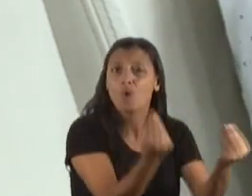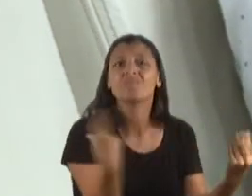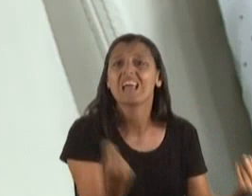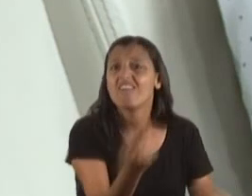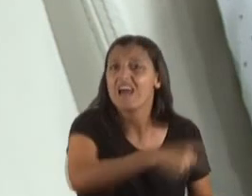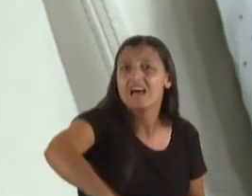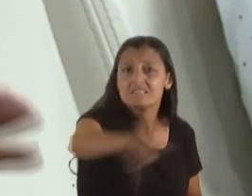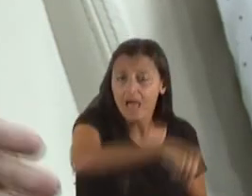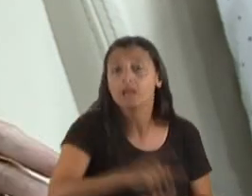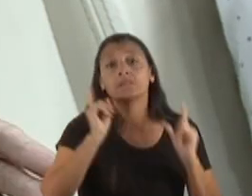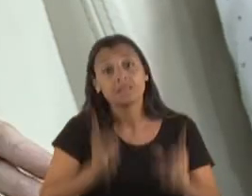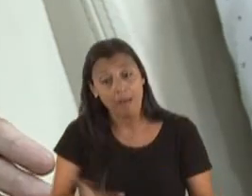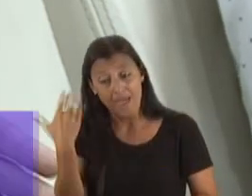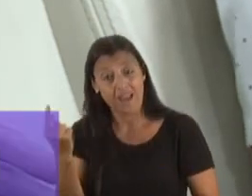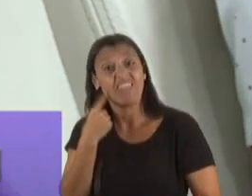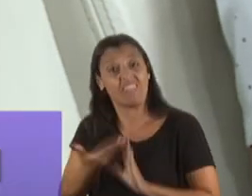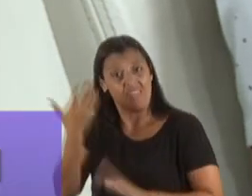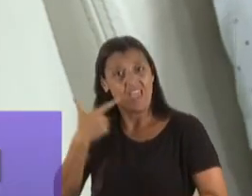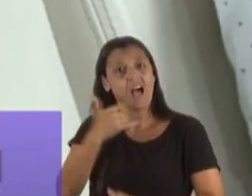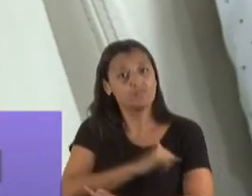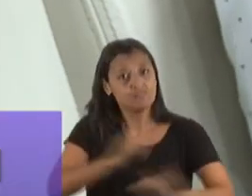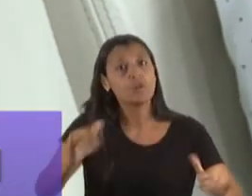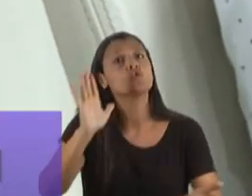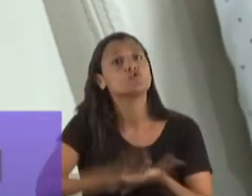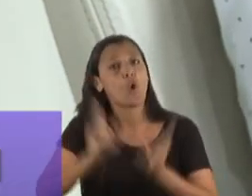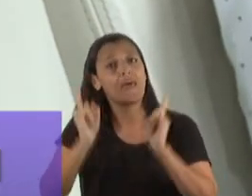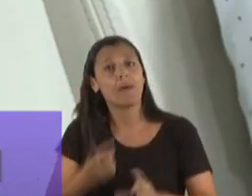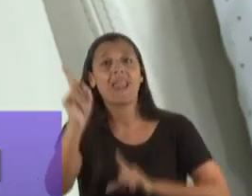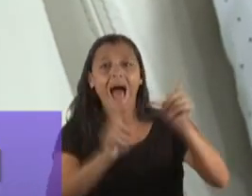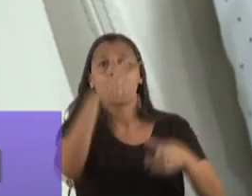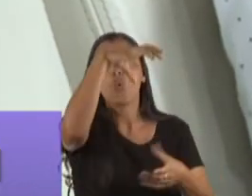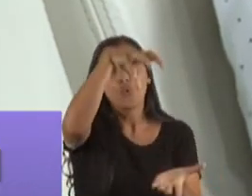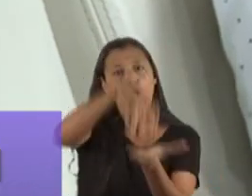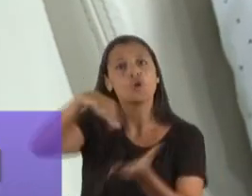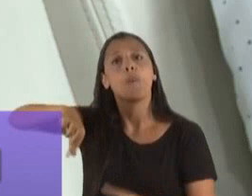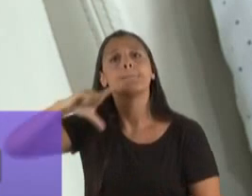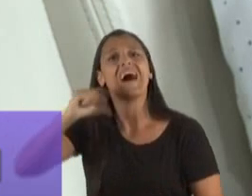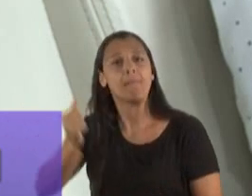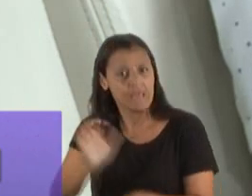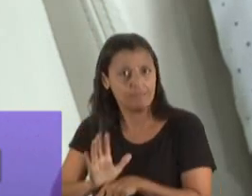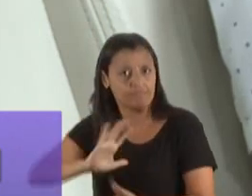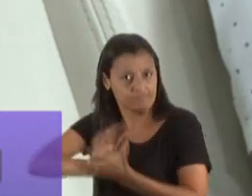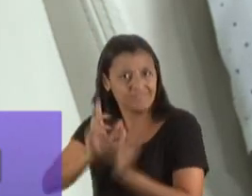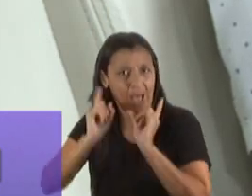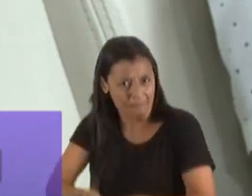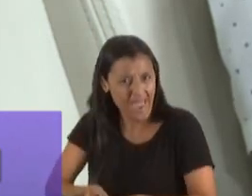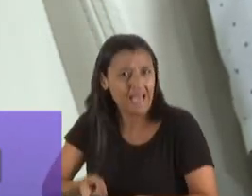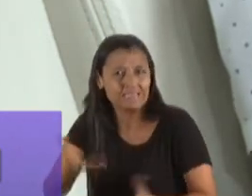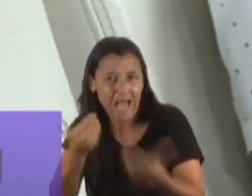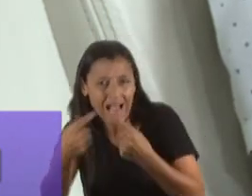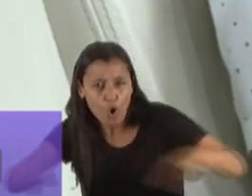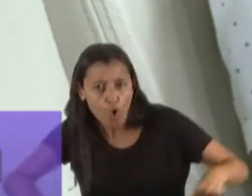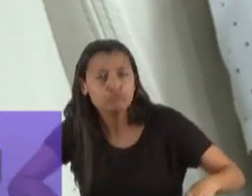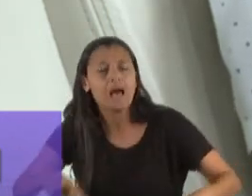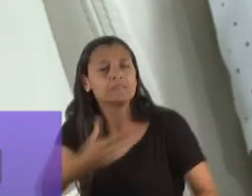con esto y el anuncio hace unos días del desmantelamiento de algunas áreas de PAMI, si el gobierno tiene en mira algunas instituciones u organismos